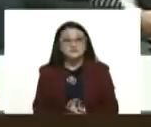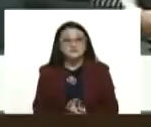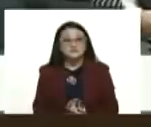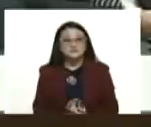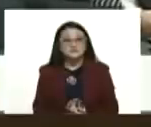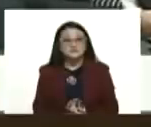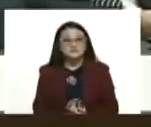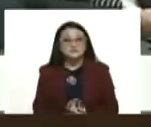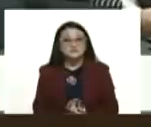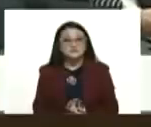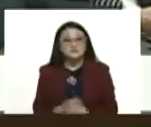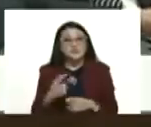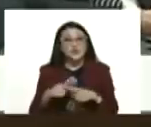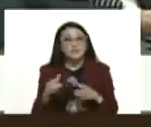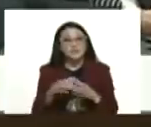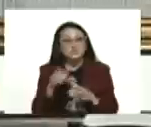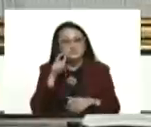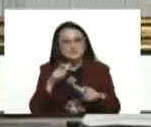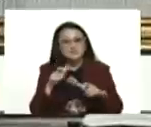Es Ismael García.